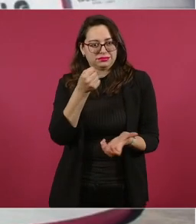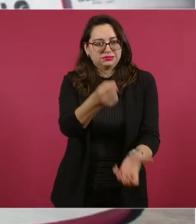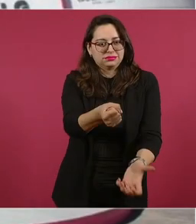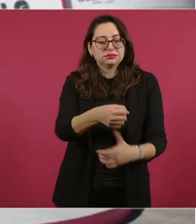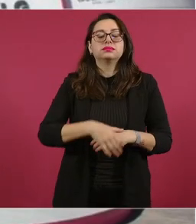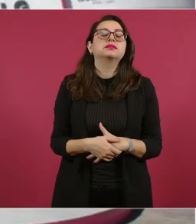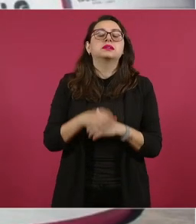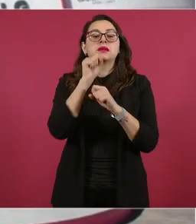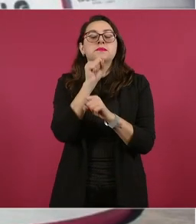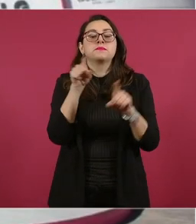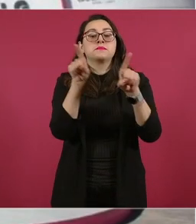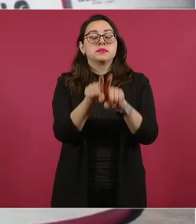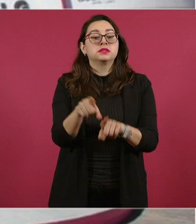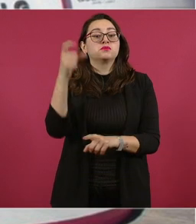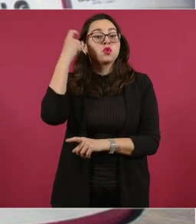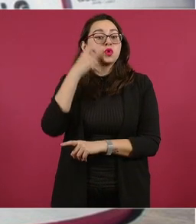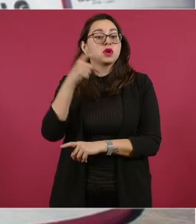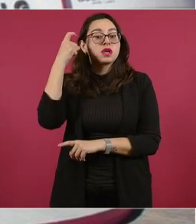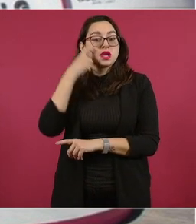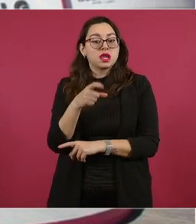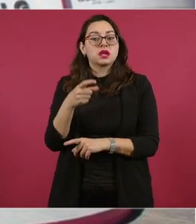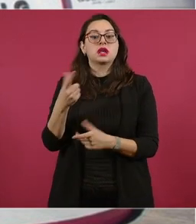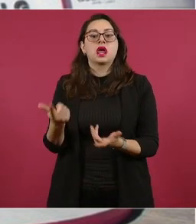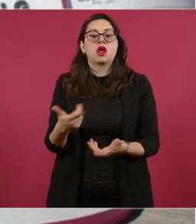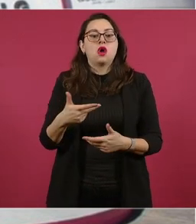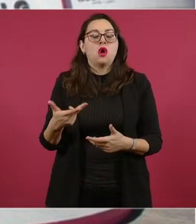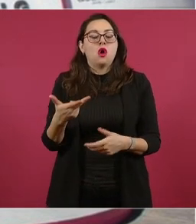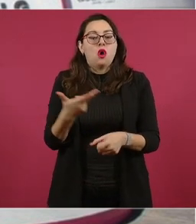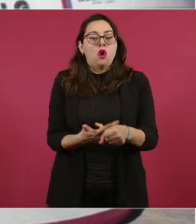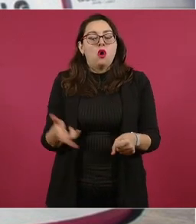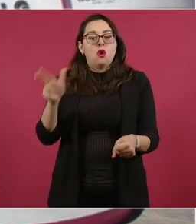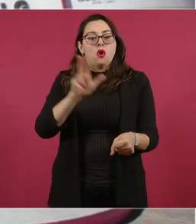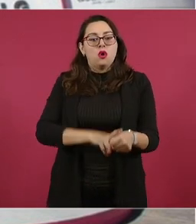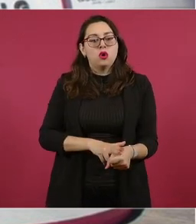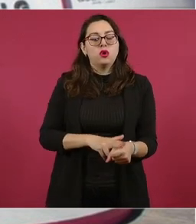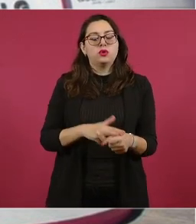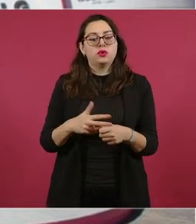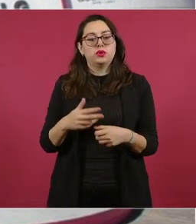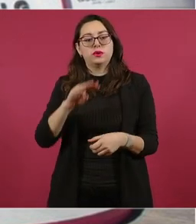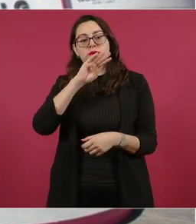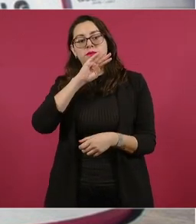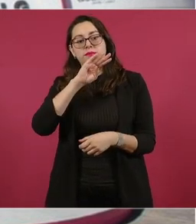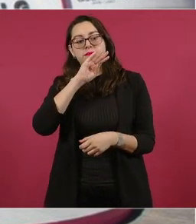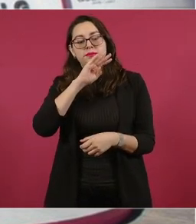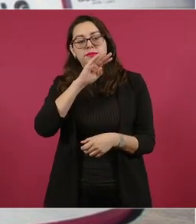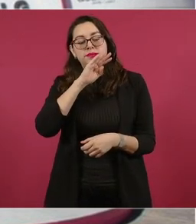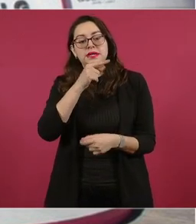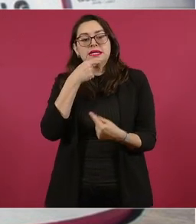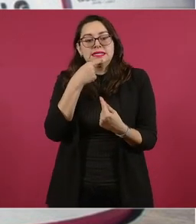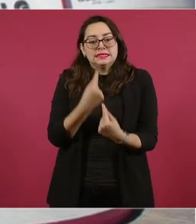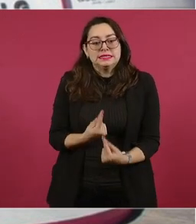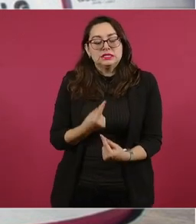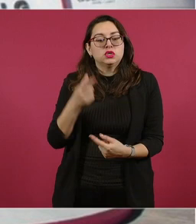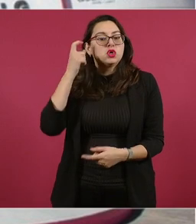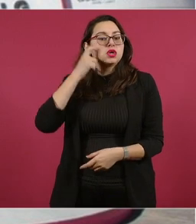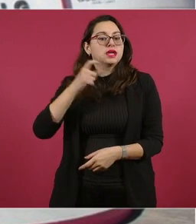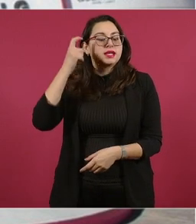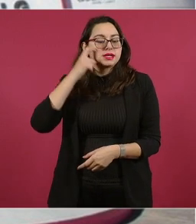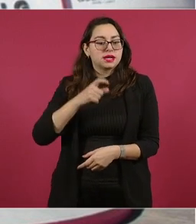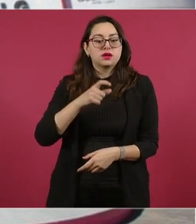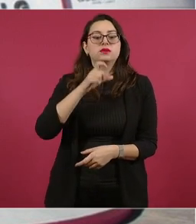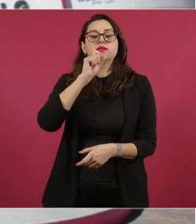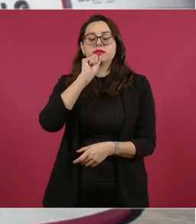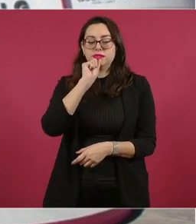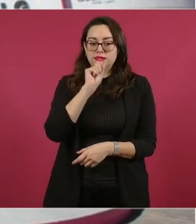que necesitaba el Hospital de la Madre y el Niño Guerrerense. En la siguiente, también en el caso de